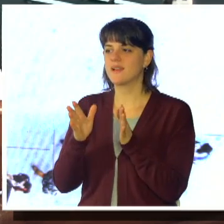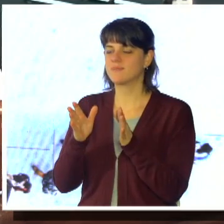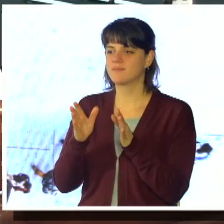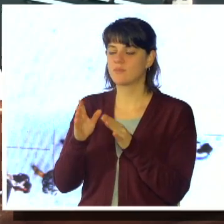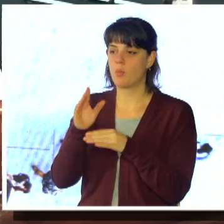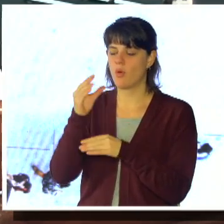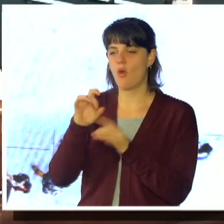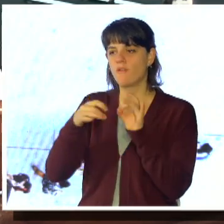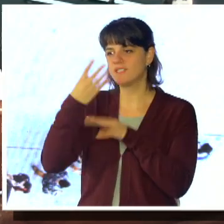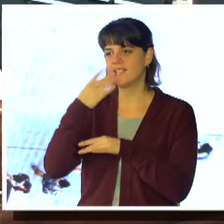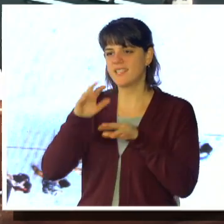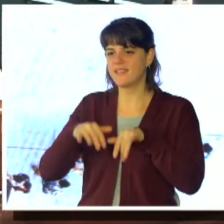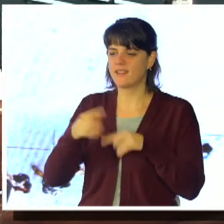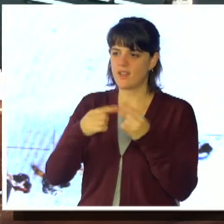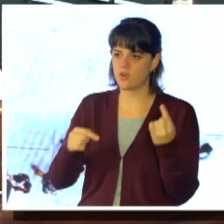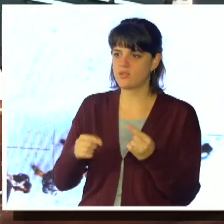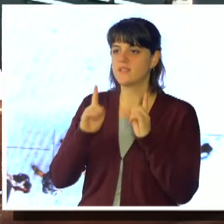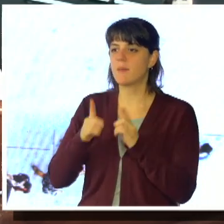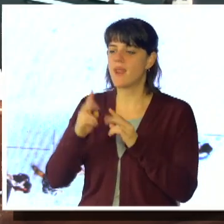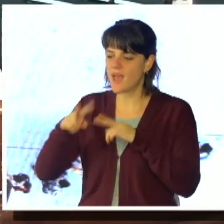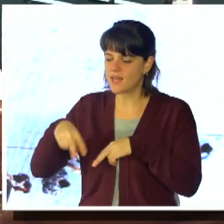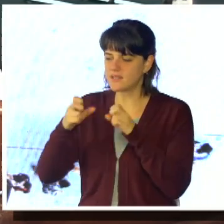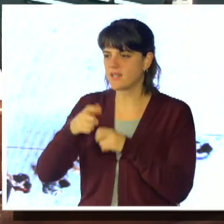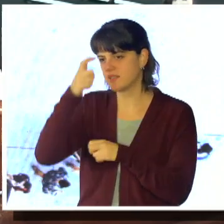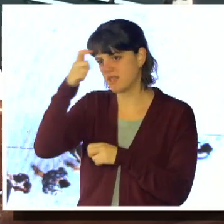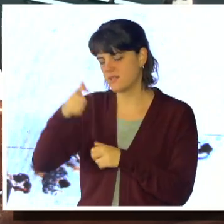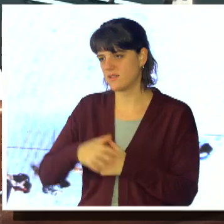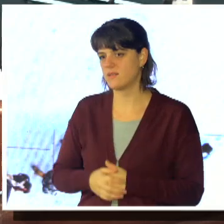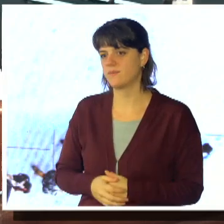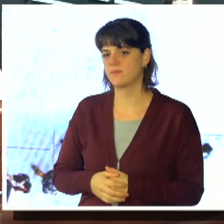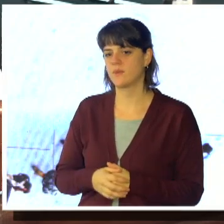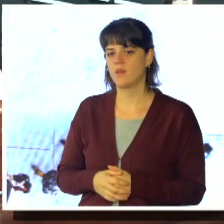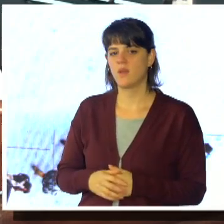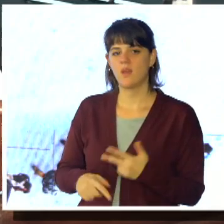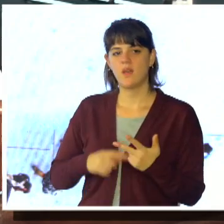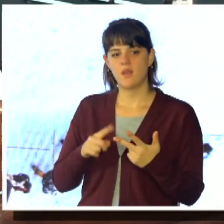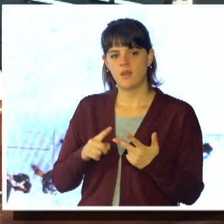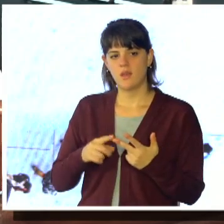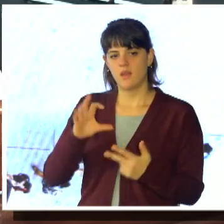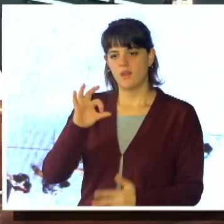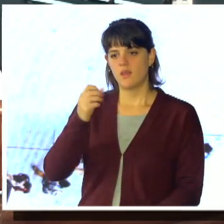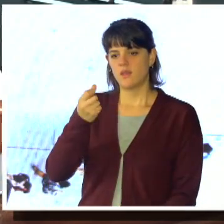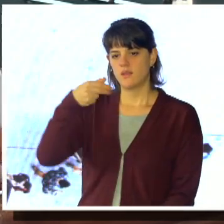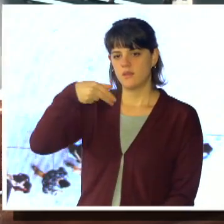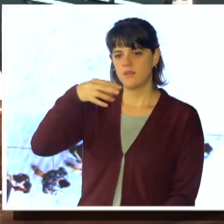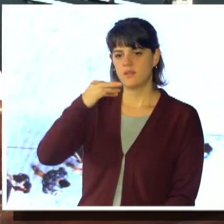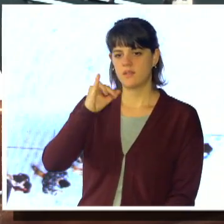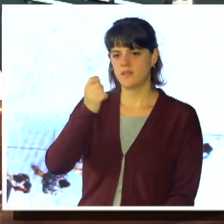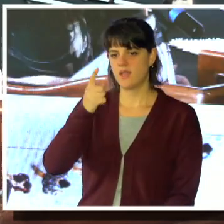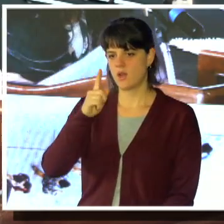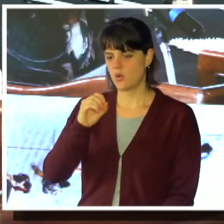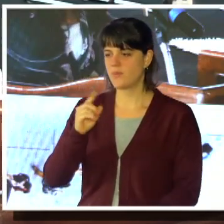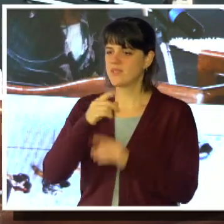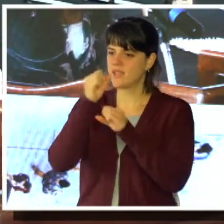de las Cosas y analíticas de Big Data en Ciemsa. En tercer lugar, Santiago Atela, ingeniero en computación